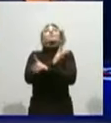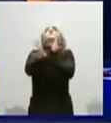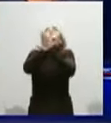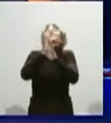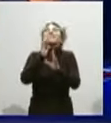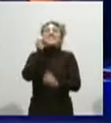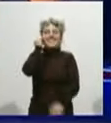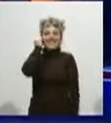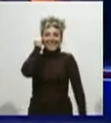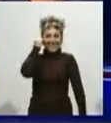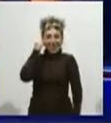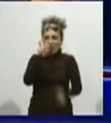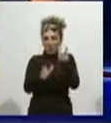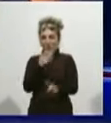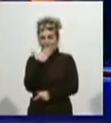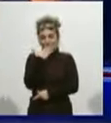Mira, ya.